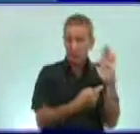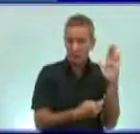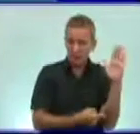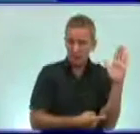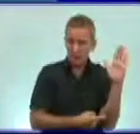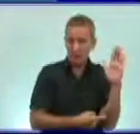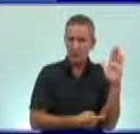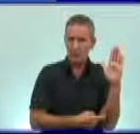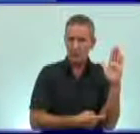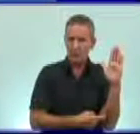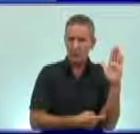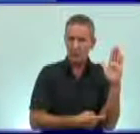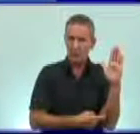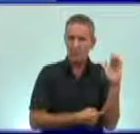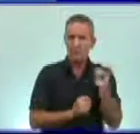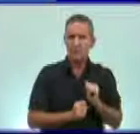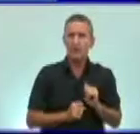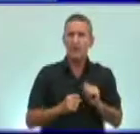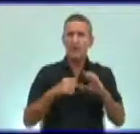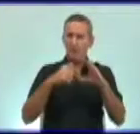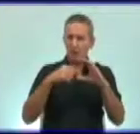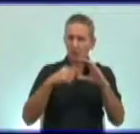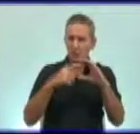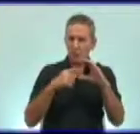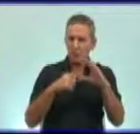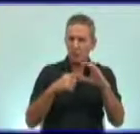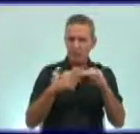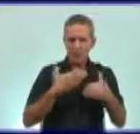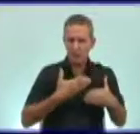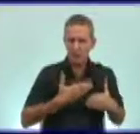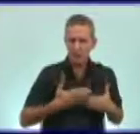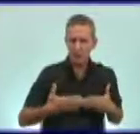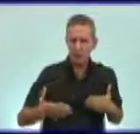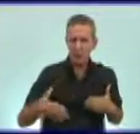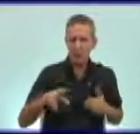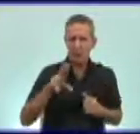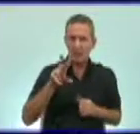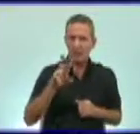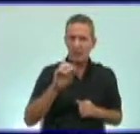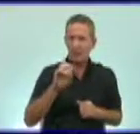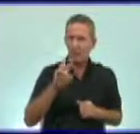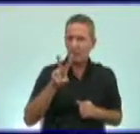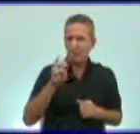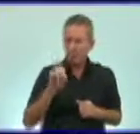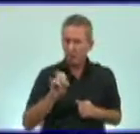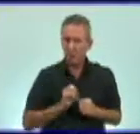entonces recapitular los conocimientos que a lo largo del 2020 ustedes han ido